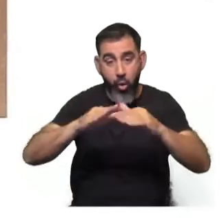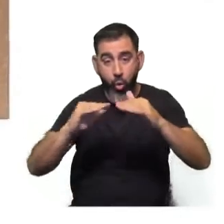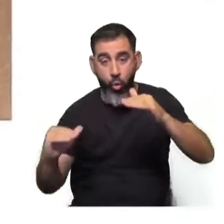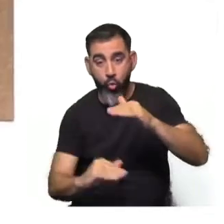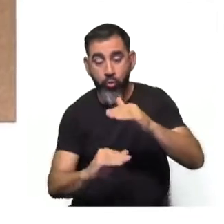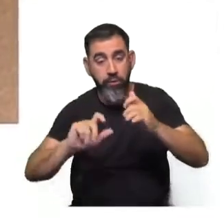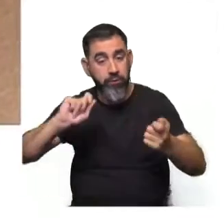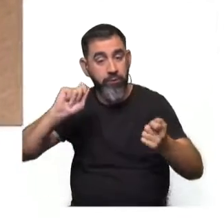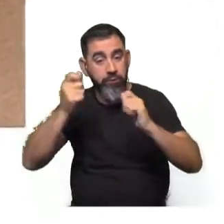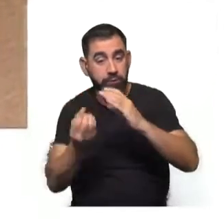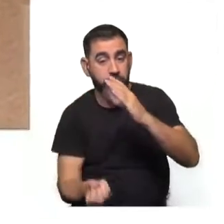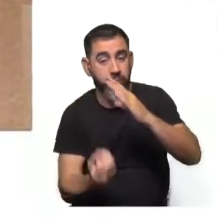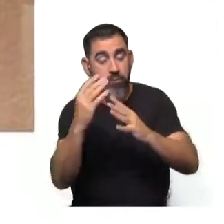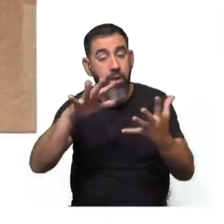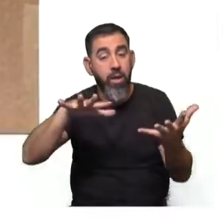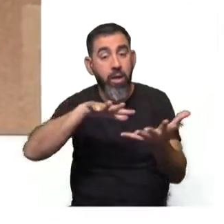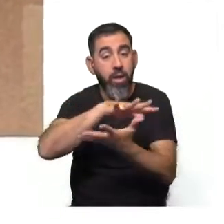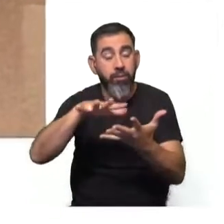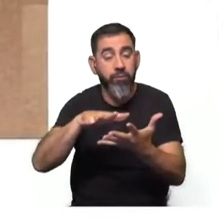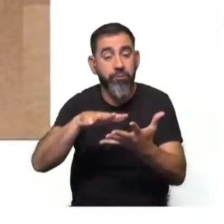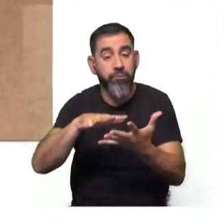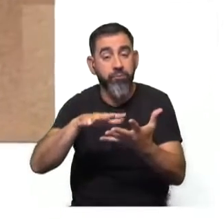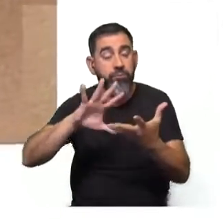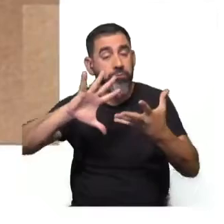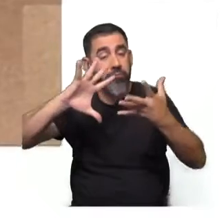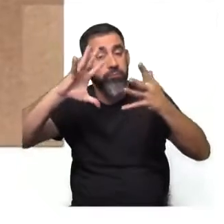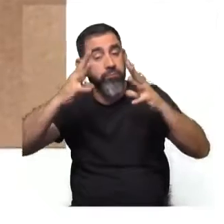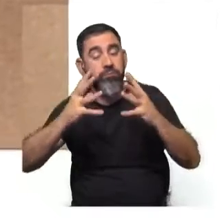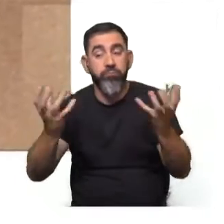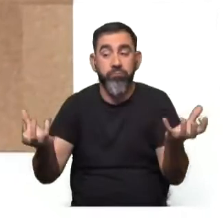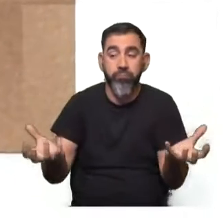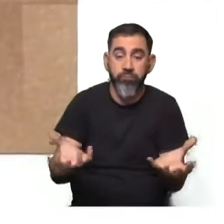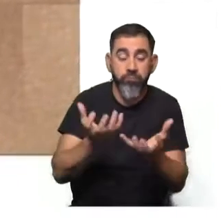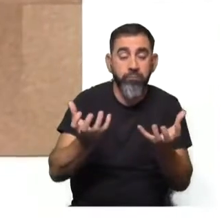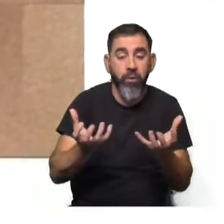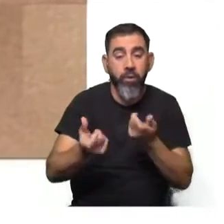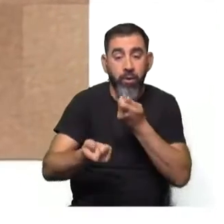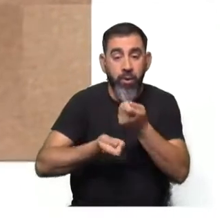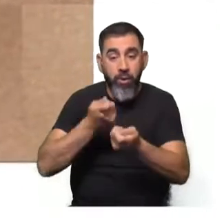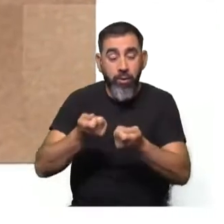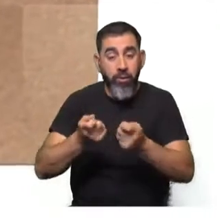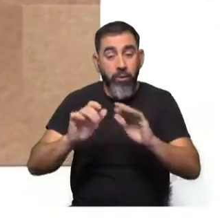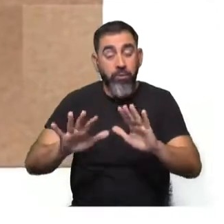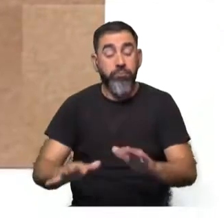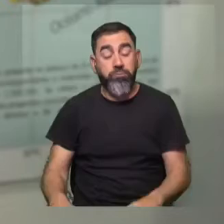la transfiere a un ambiente que tú pretendes climatizar o calentar o aplicaciones de ese